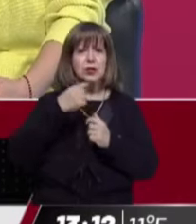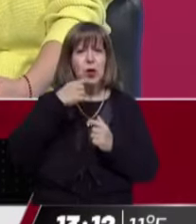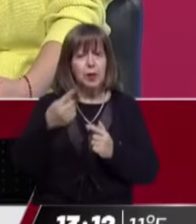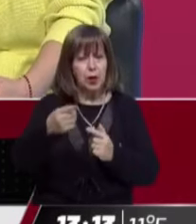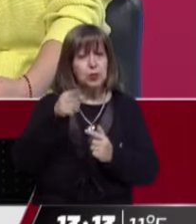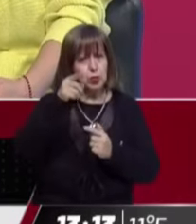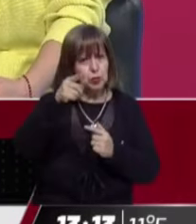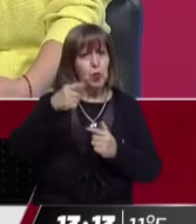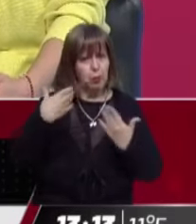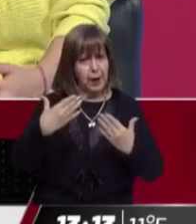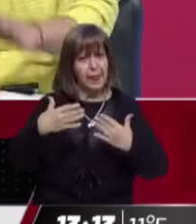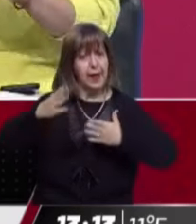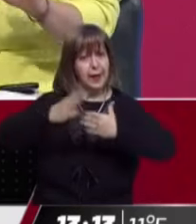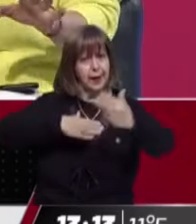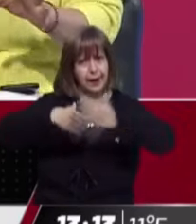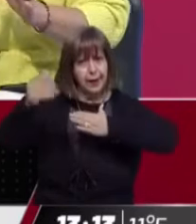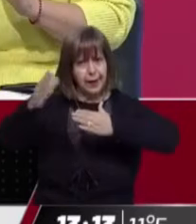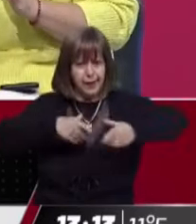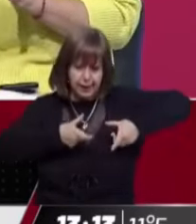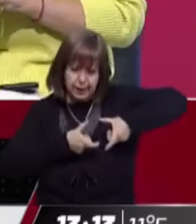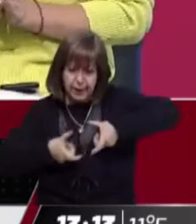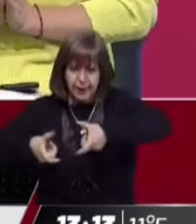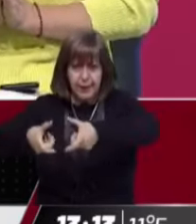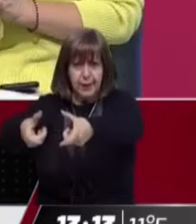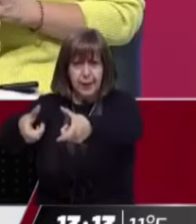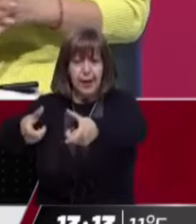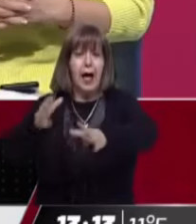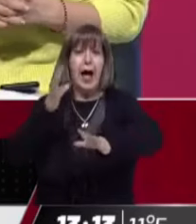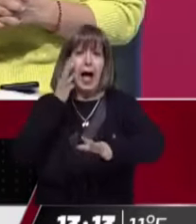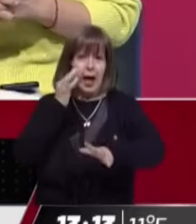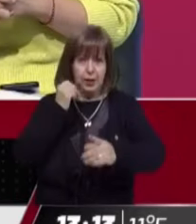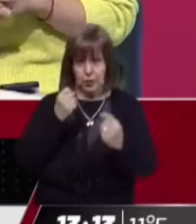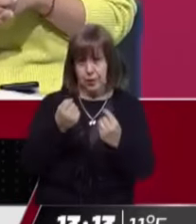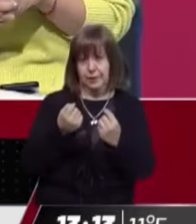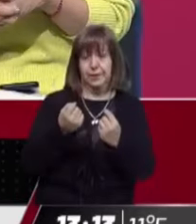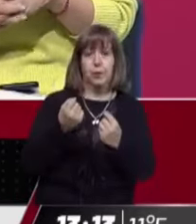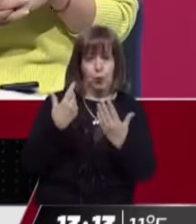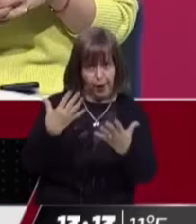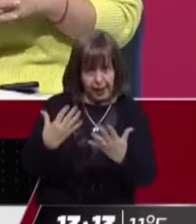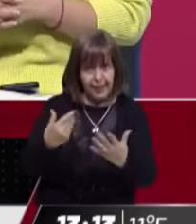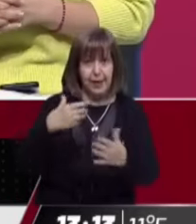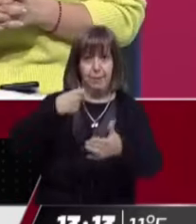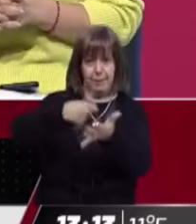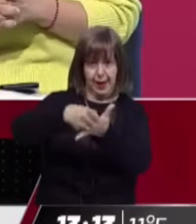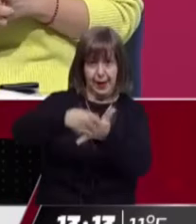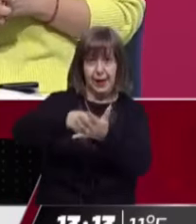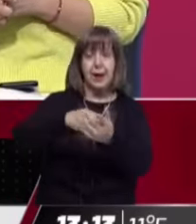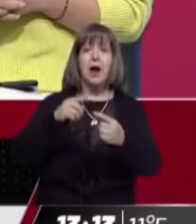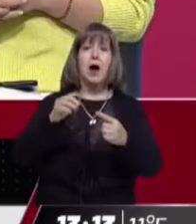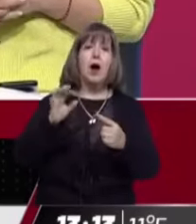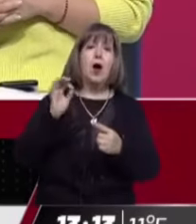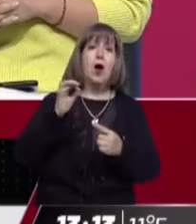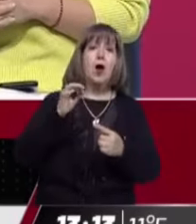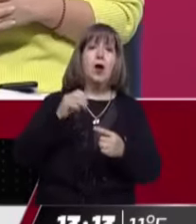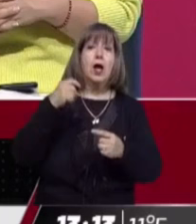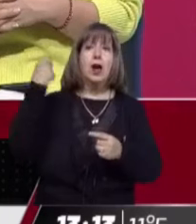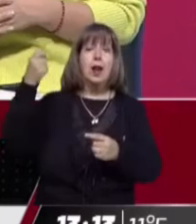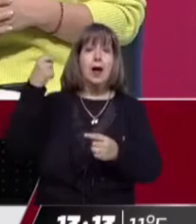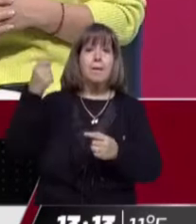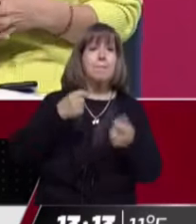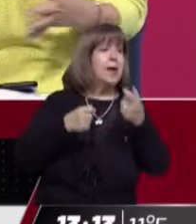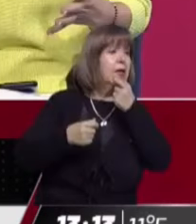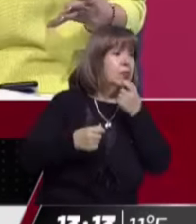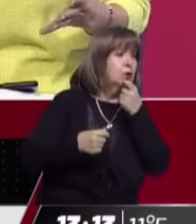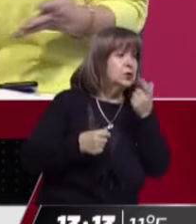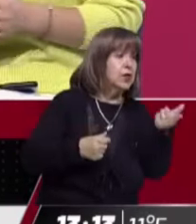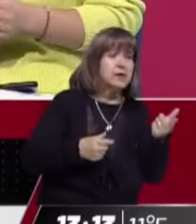a hacer su parte? Primero esa pregunta y le dejo otra reflexión. Dicen las autoridades de Mendoza que a La Pampa no se le puede entregar esa cantidad de